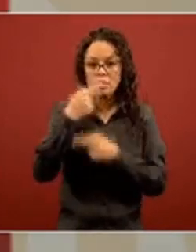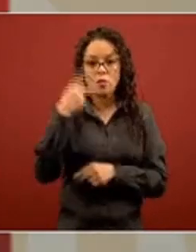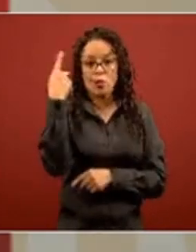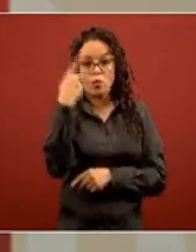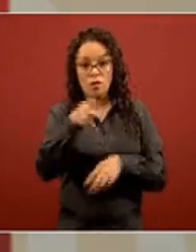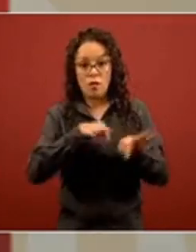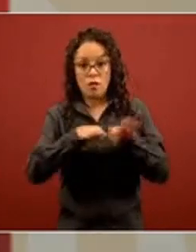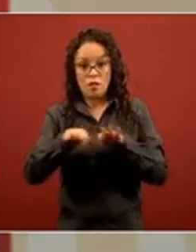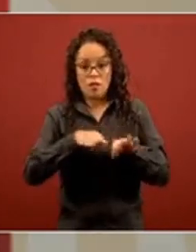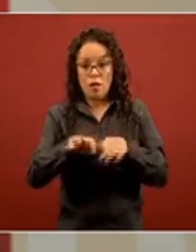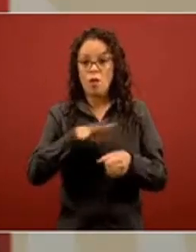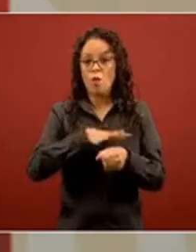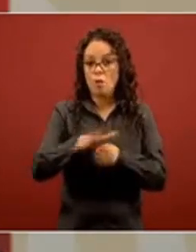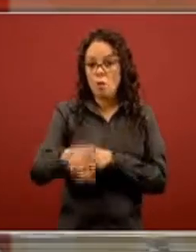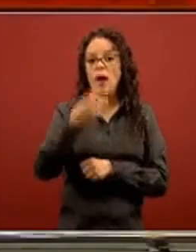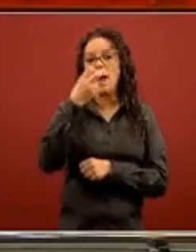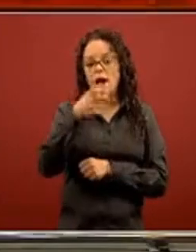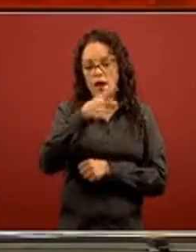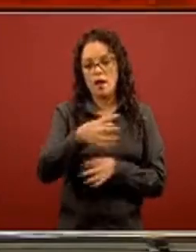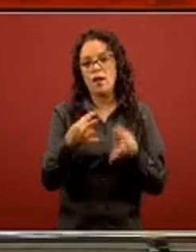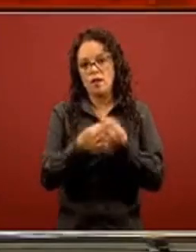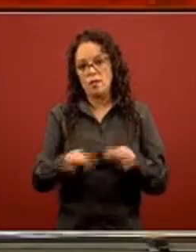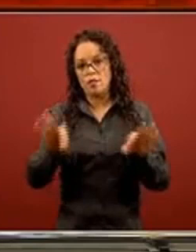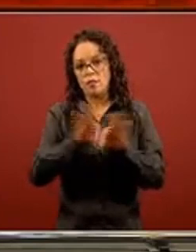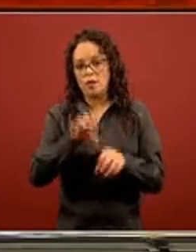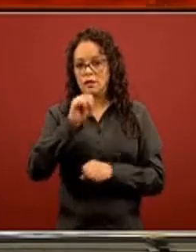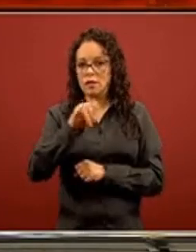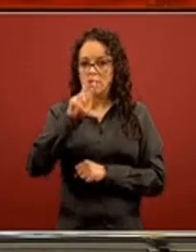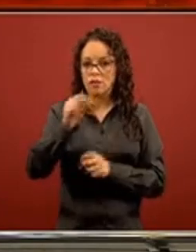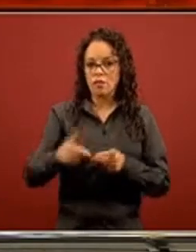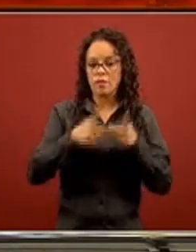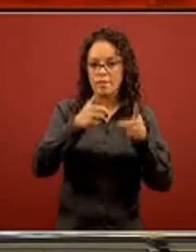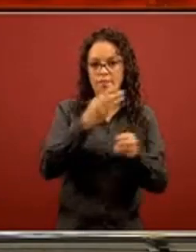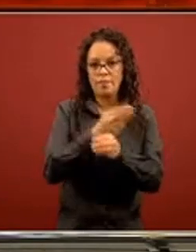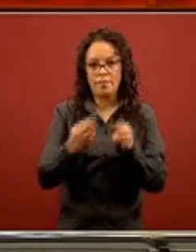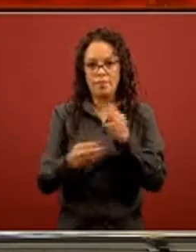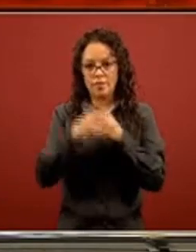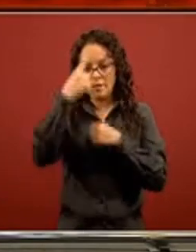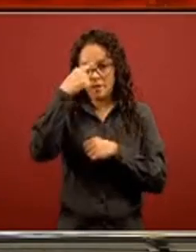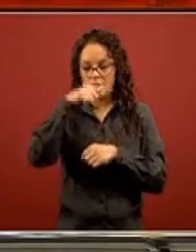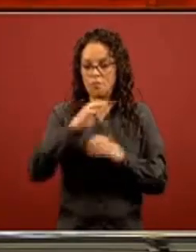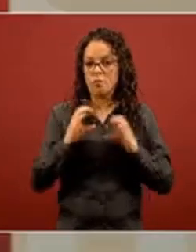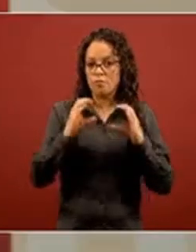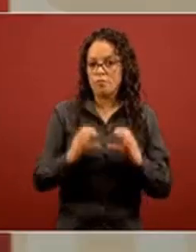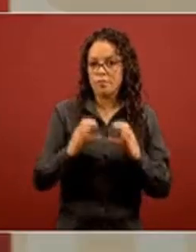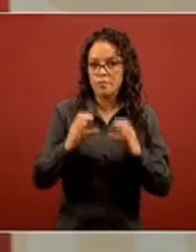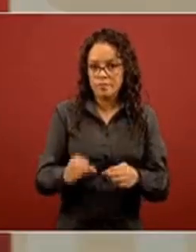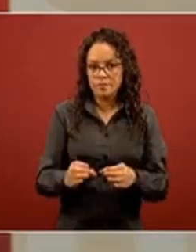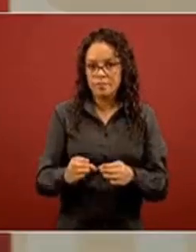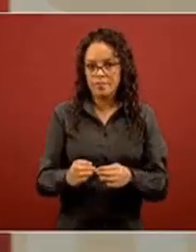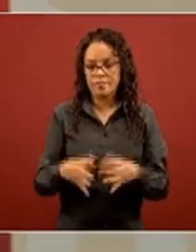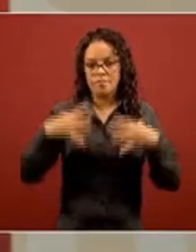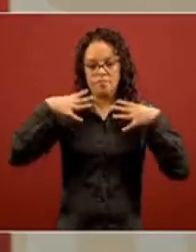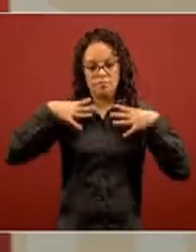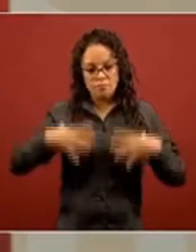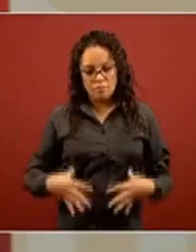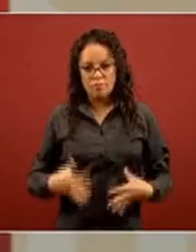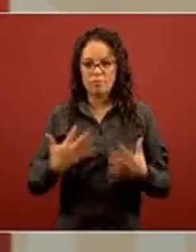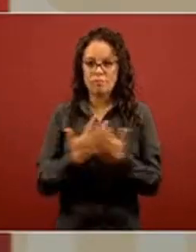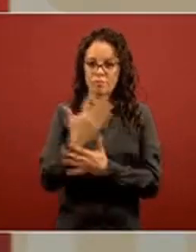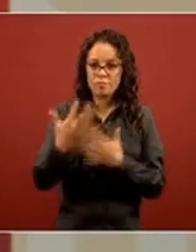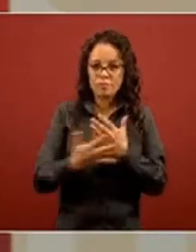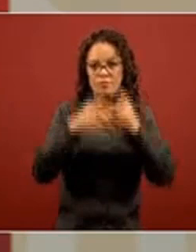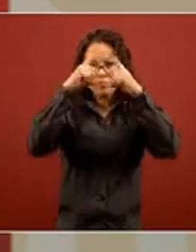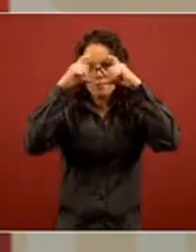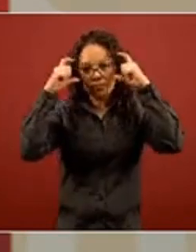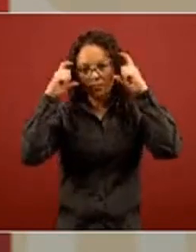realizan. Y lo tercero es este tema de, en algunos casos hemos tenido incidentes